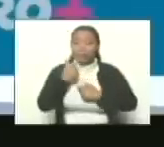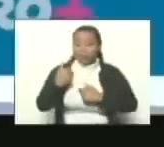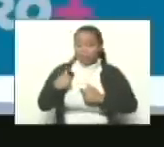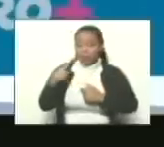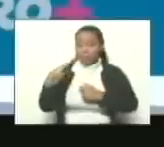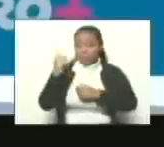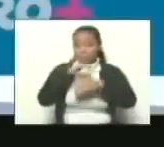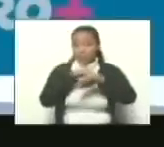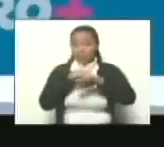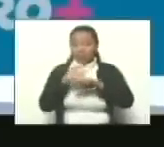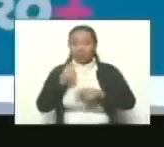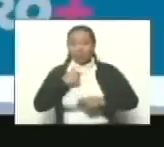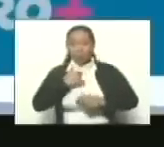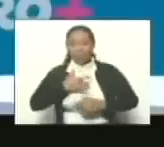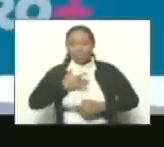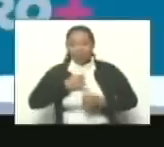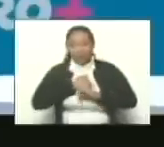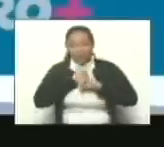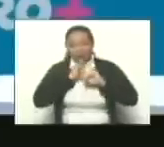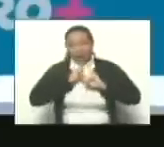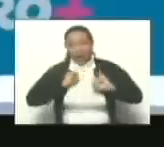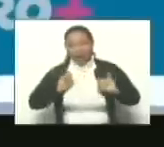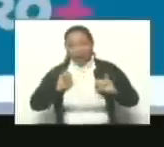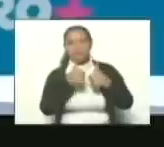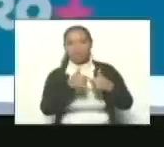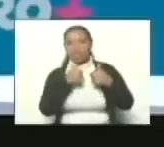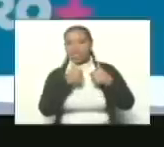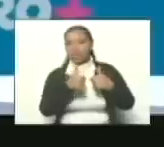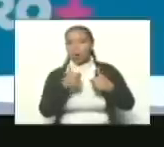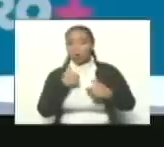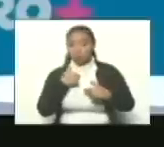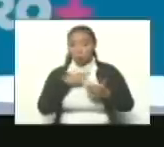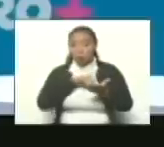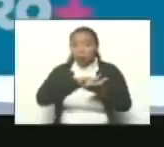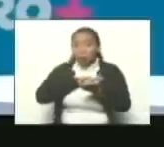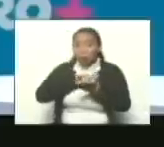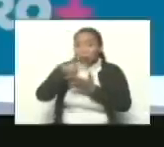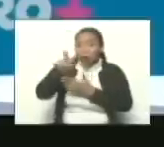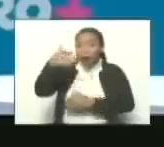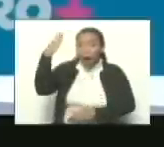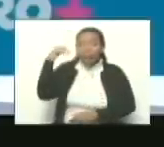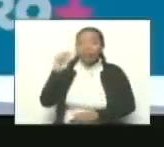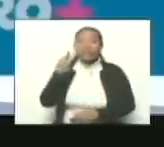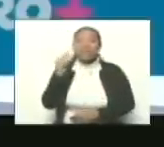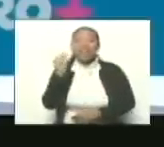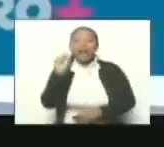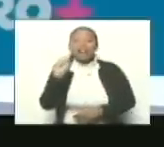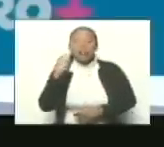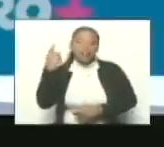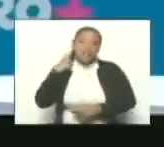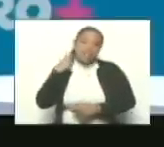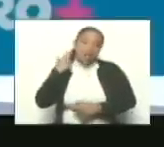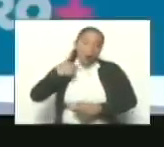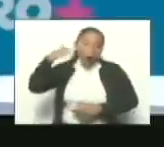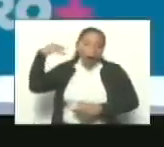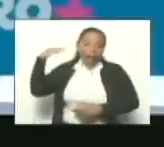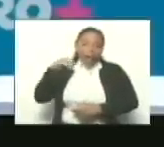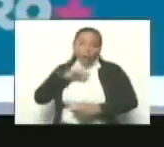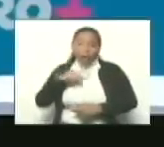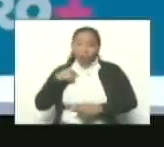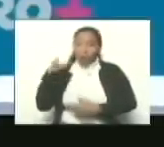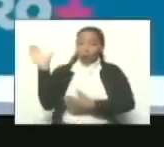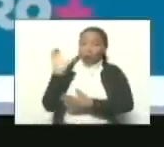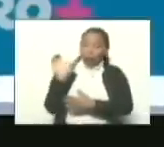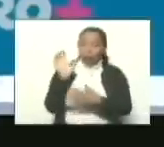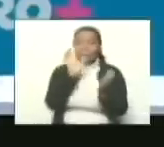ministra, qué alegría ver conectado Barbados en Viasa, me dijo, a Caracas, a